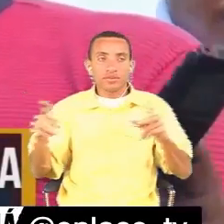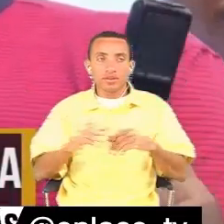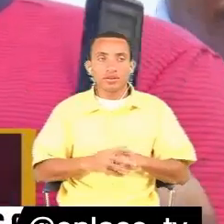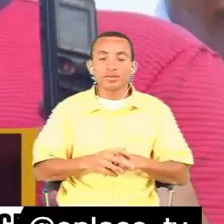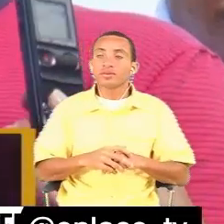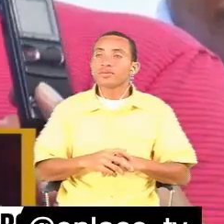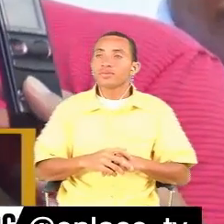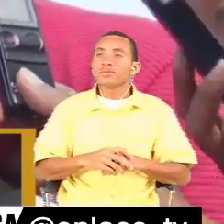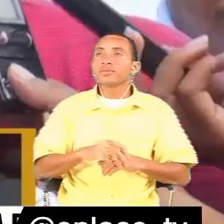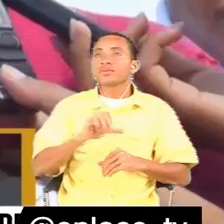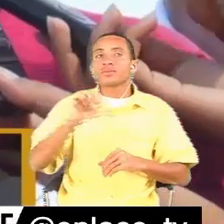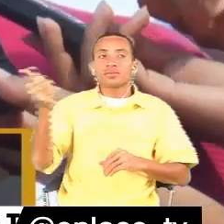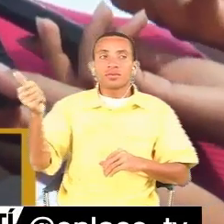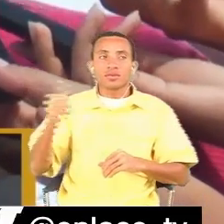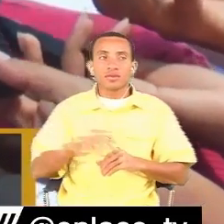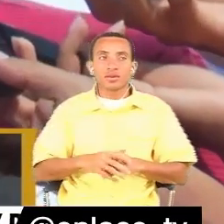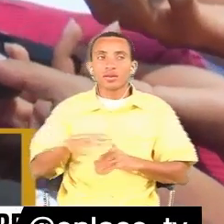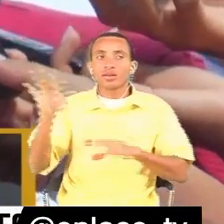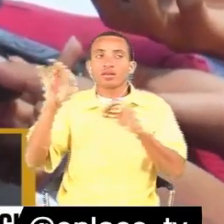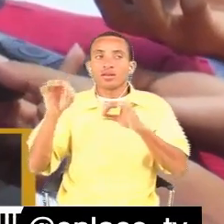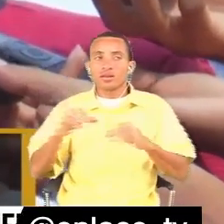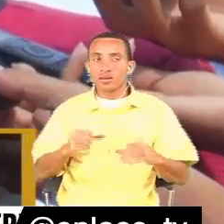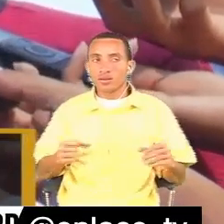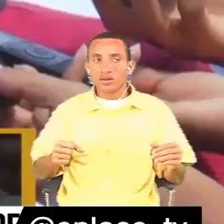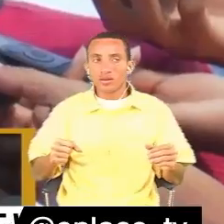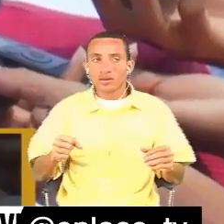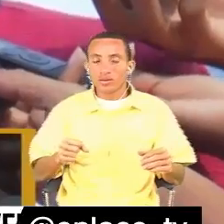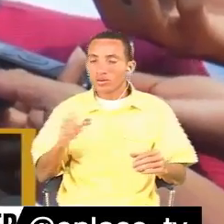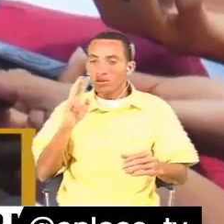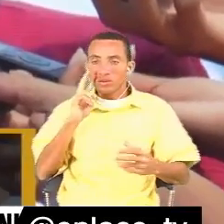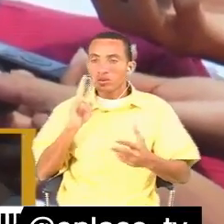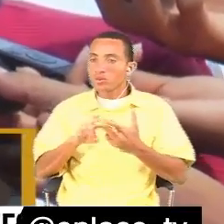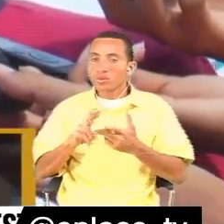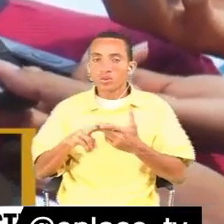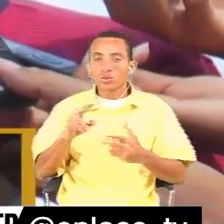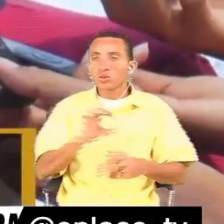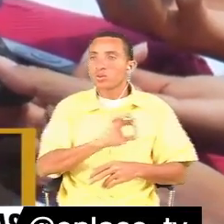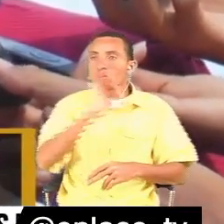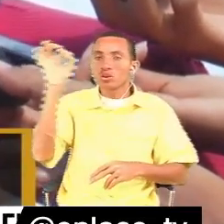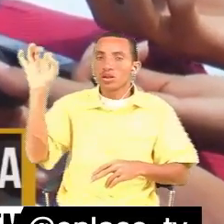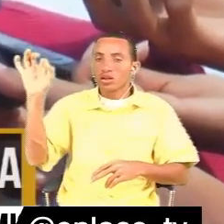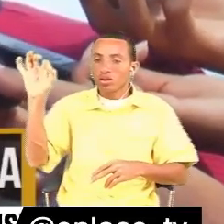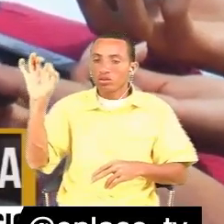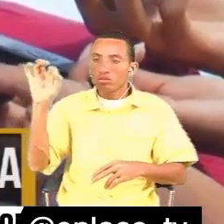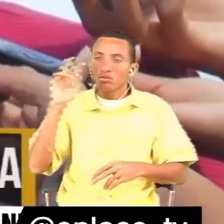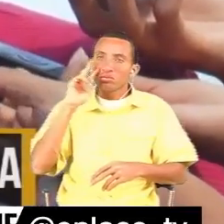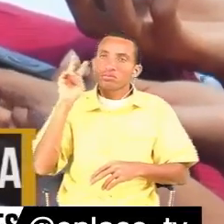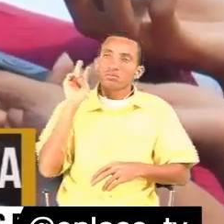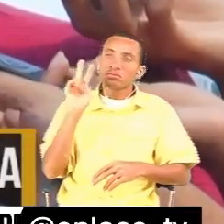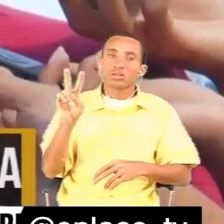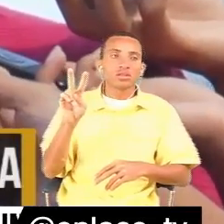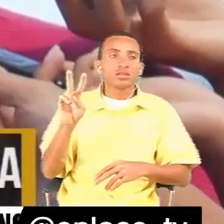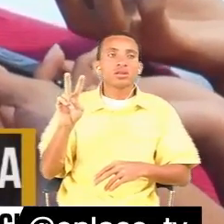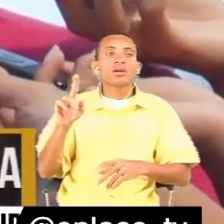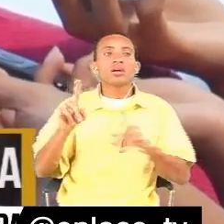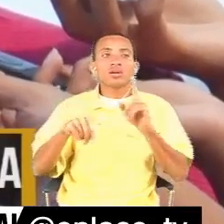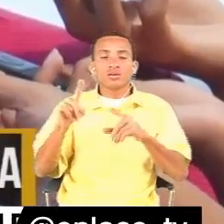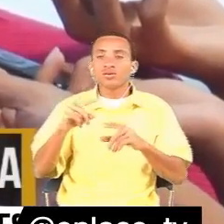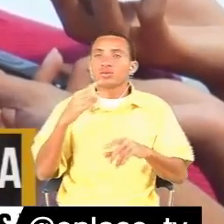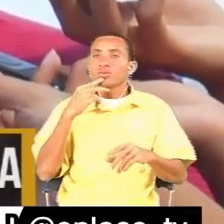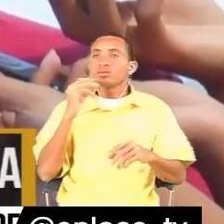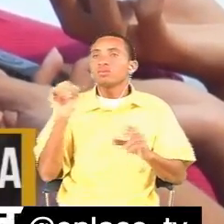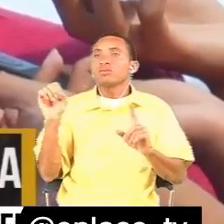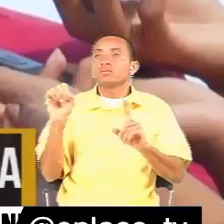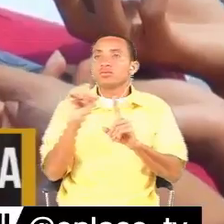son pilotos de otro lado? Porque nunca hemos visto aquí en la ribera, nunca en la vida. Ya. Aquí hay piloto del Llanito,